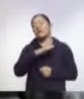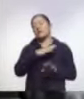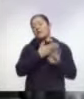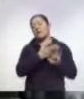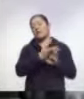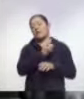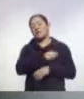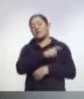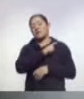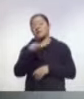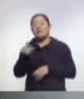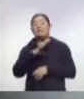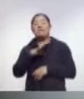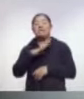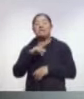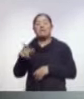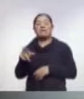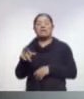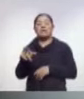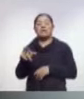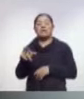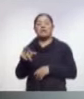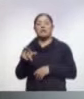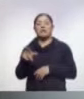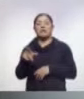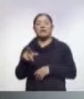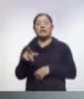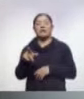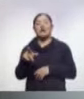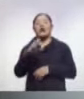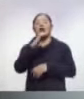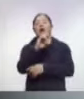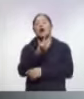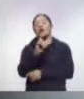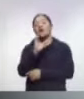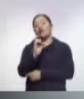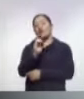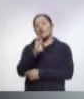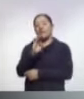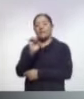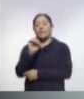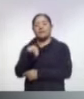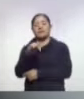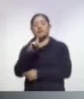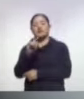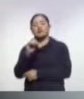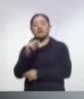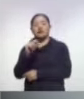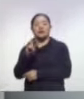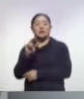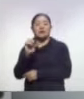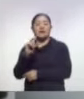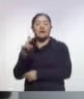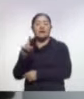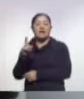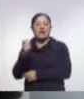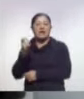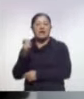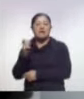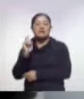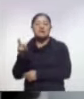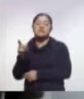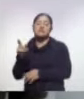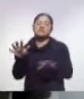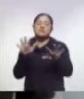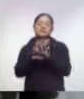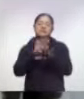modalidad de posesión simple del psicotrópico denominado Cloven Sorex, otorgándole el juez el beneficio sustitutivo de la pena